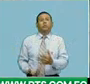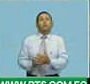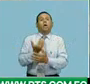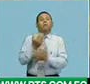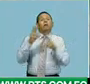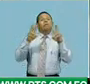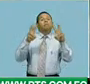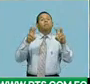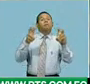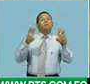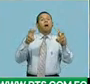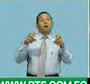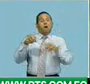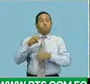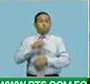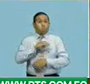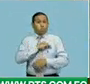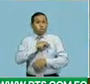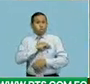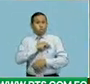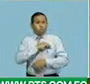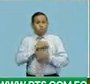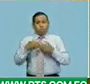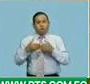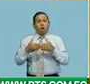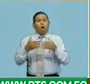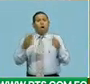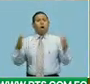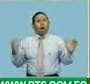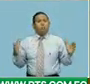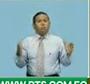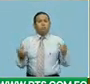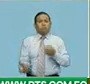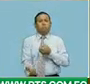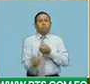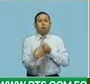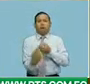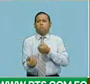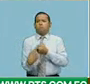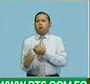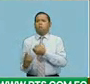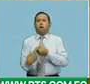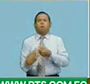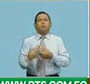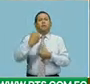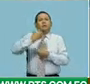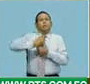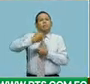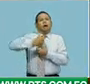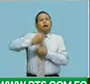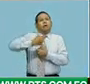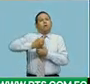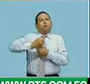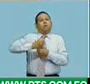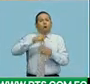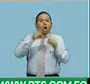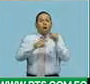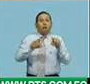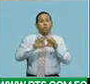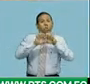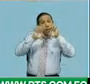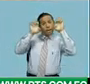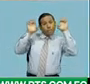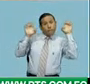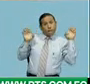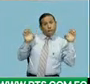de empleo municipal. Aquí podrás convertirte en un candidato para empresas que necesiten